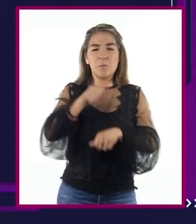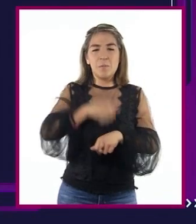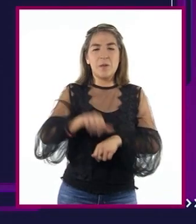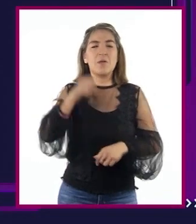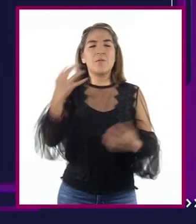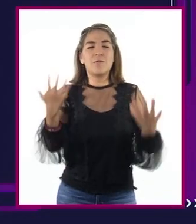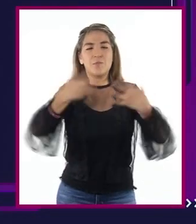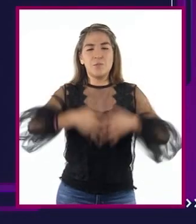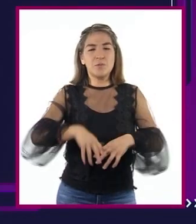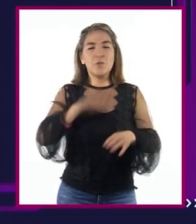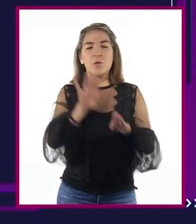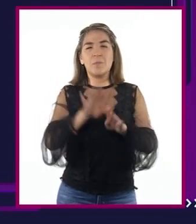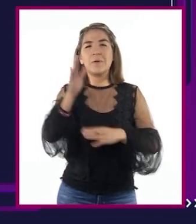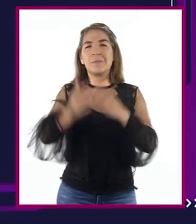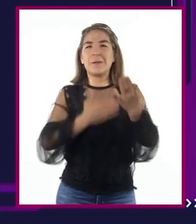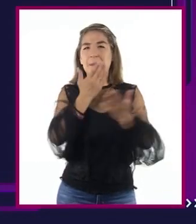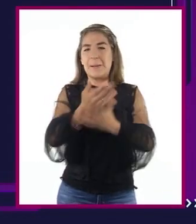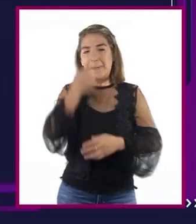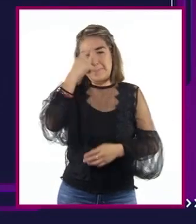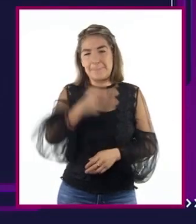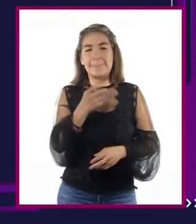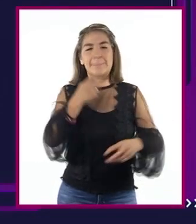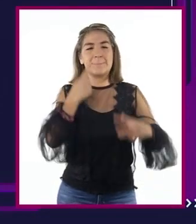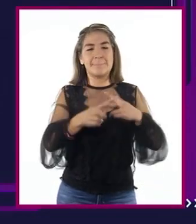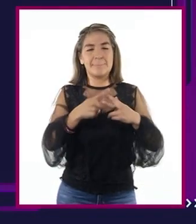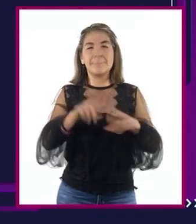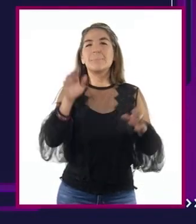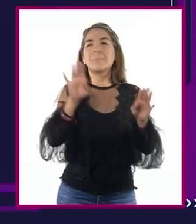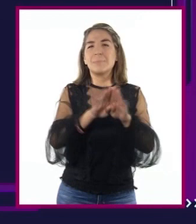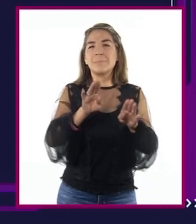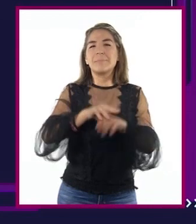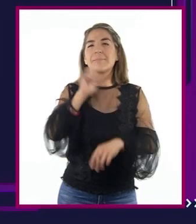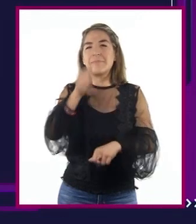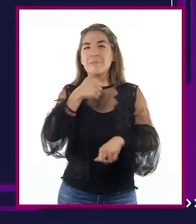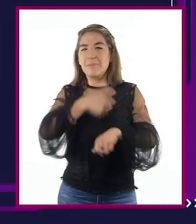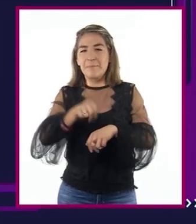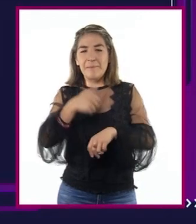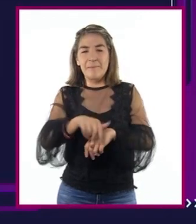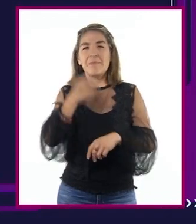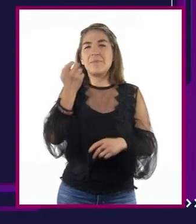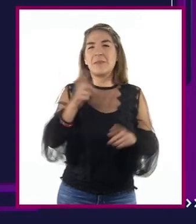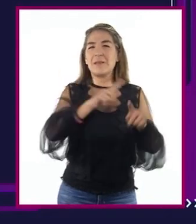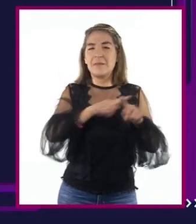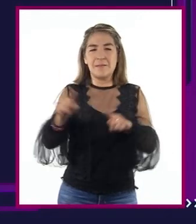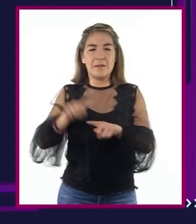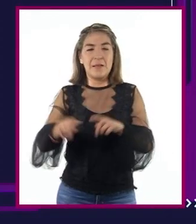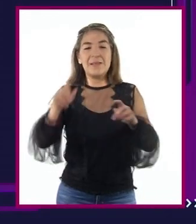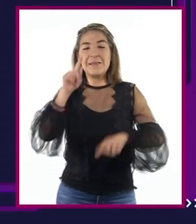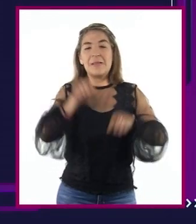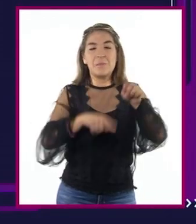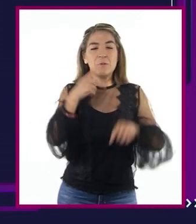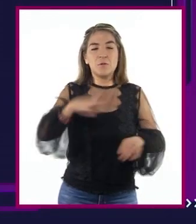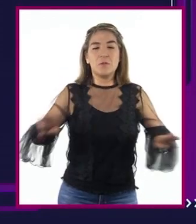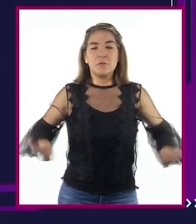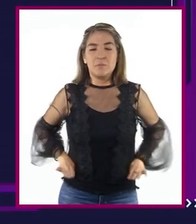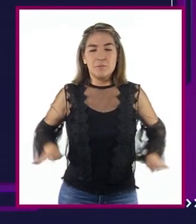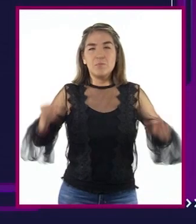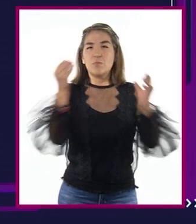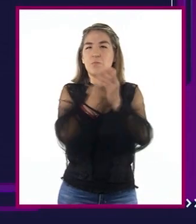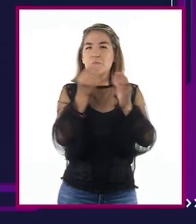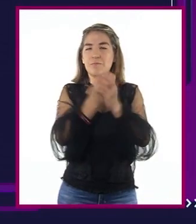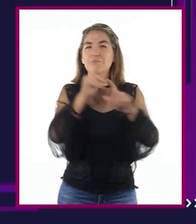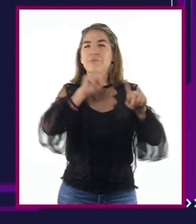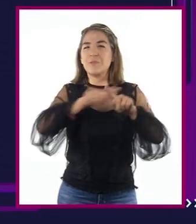y proposiciones de las matemáticas y la estadística. Según sus particularidades, se clasifican de distinto